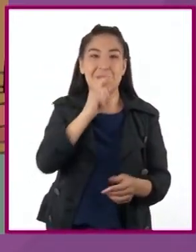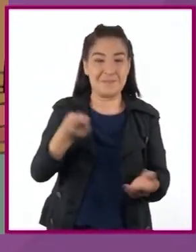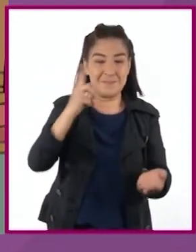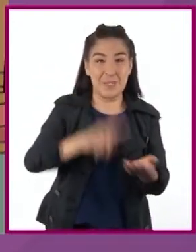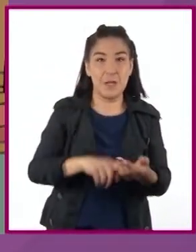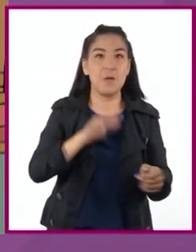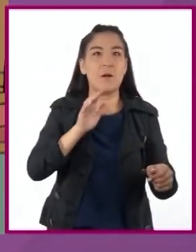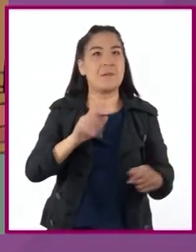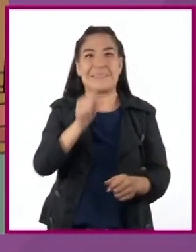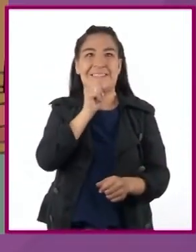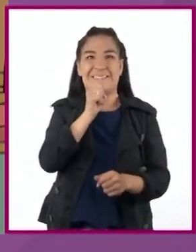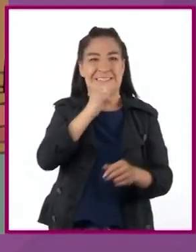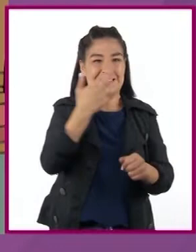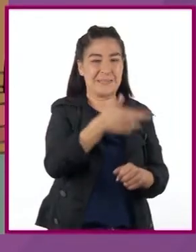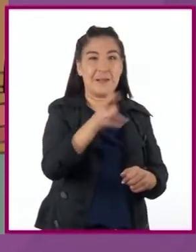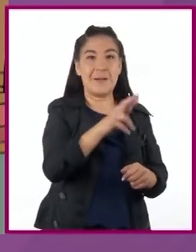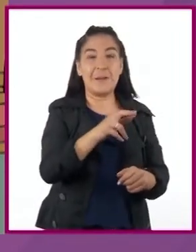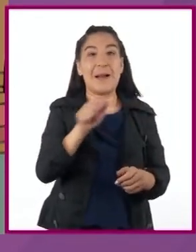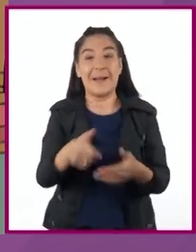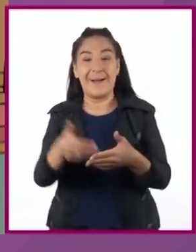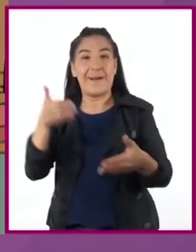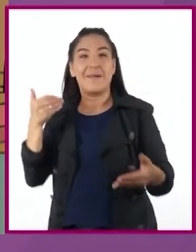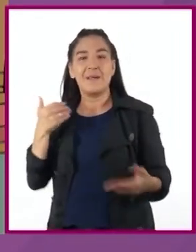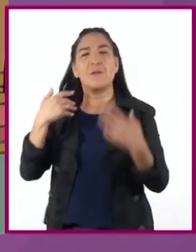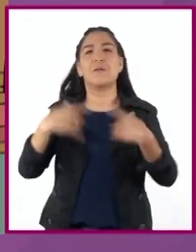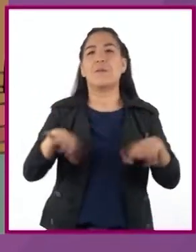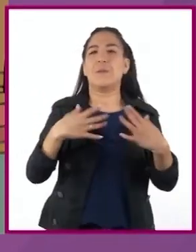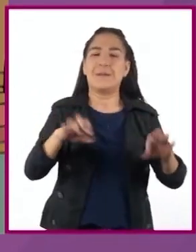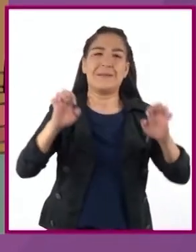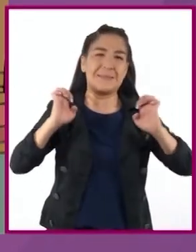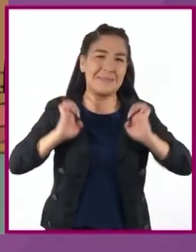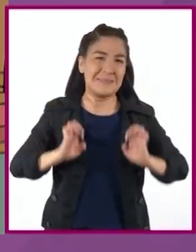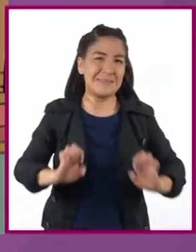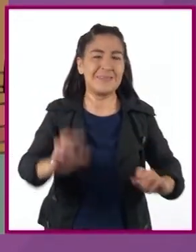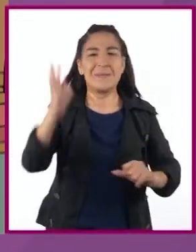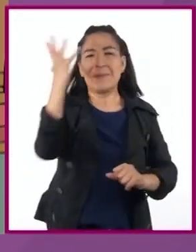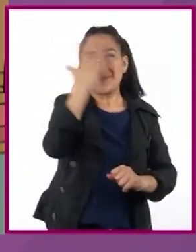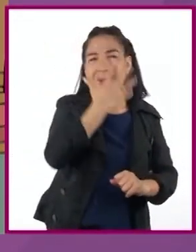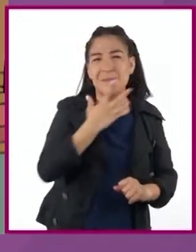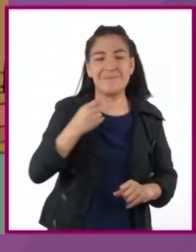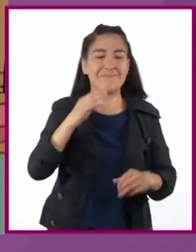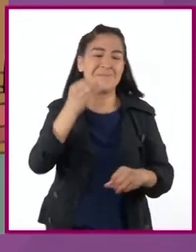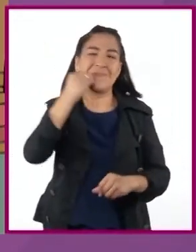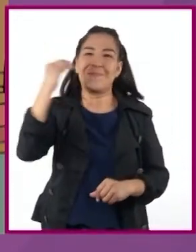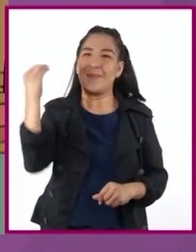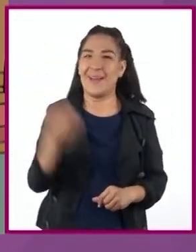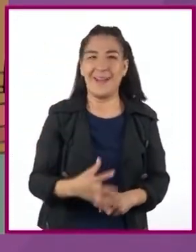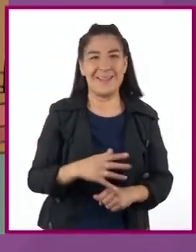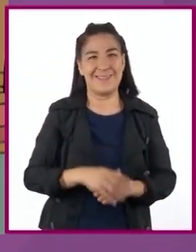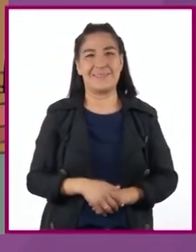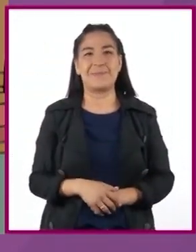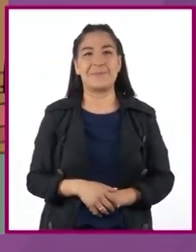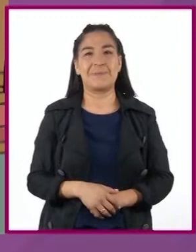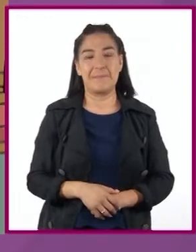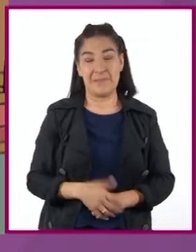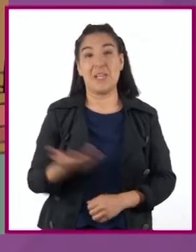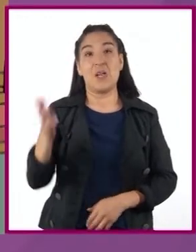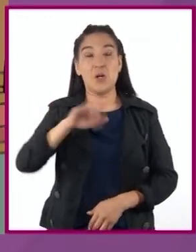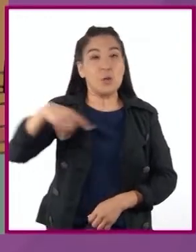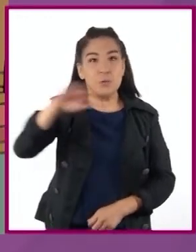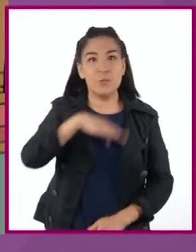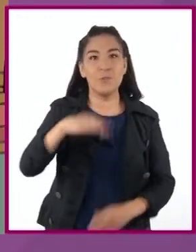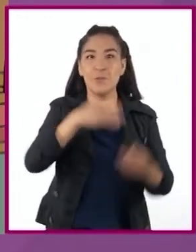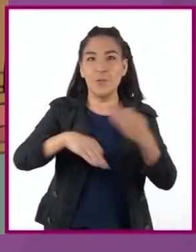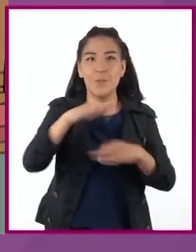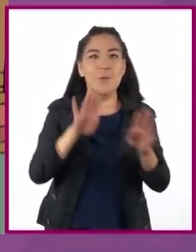hiciera fonda, ¿no? No, hombre, pero elegante, morisco, padrísimo. Y pues todos nos